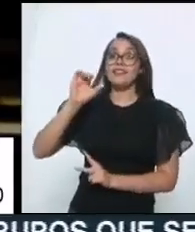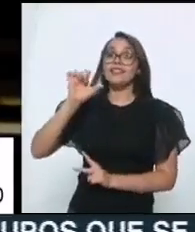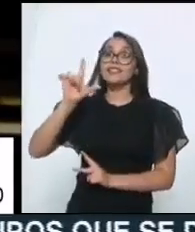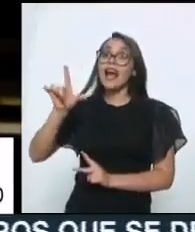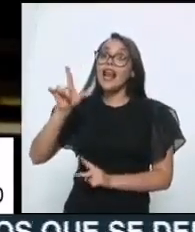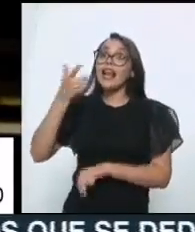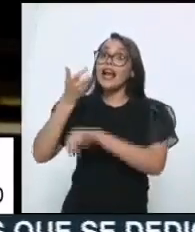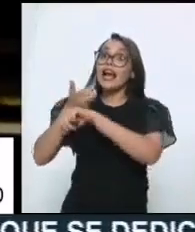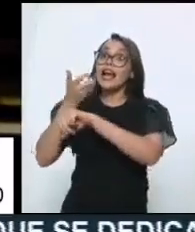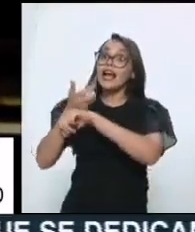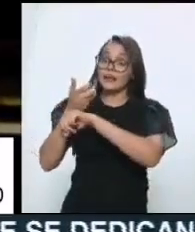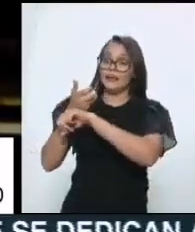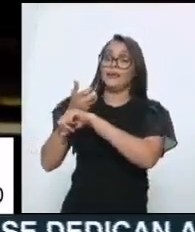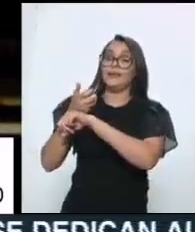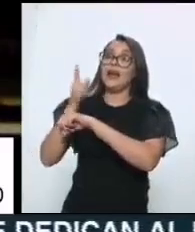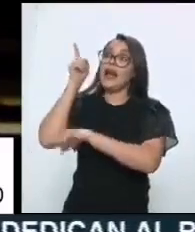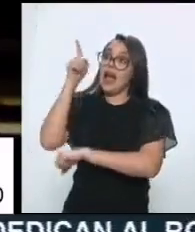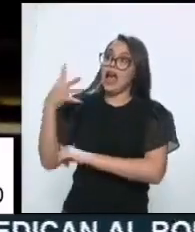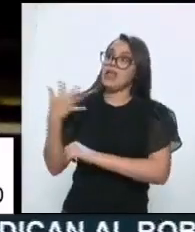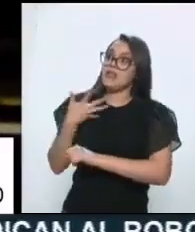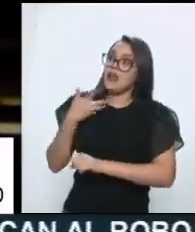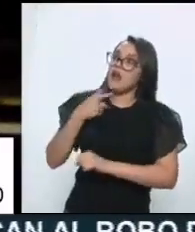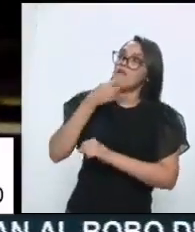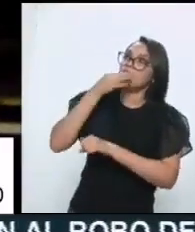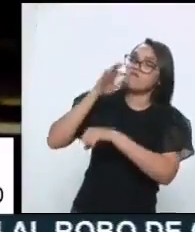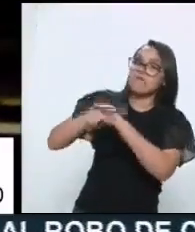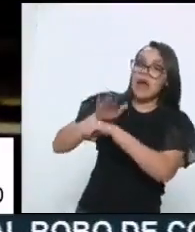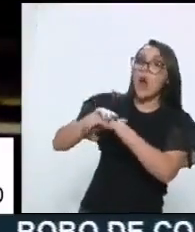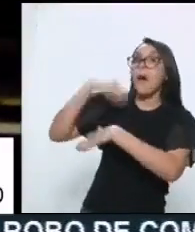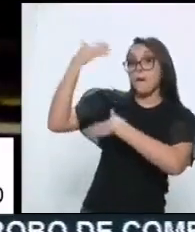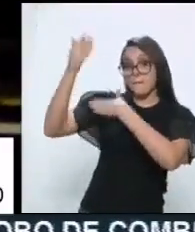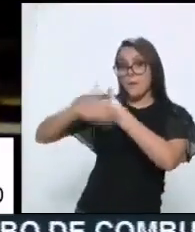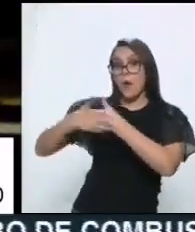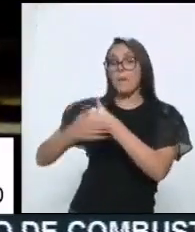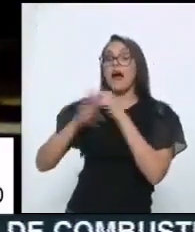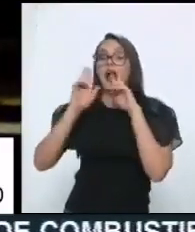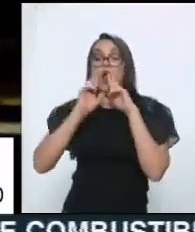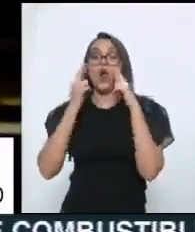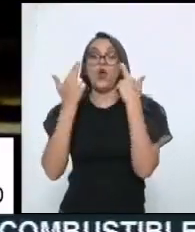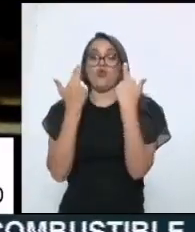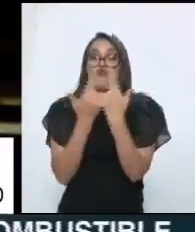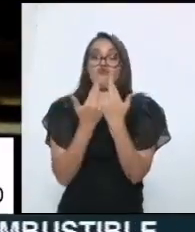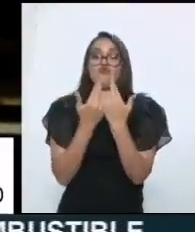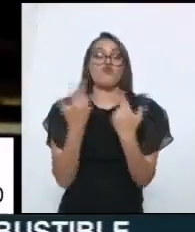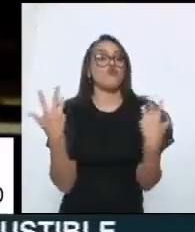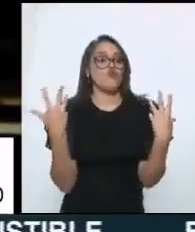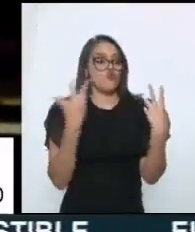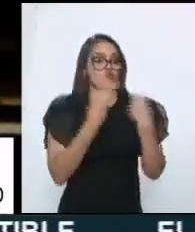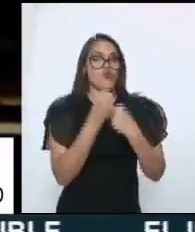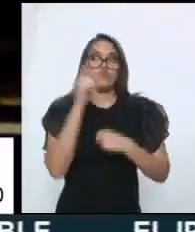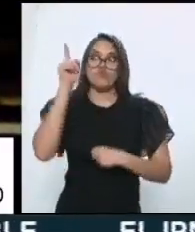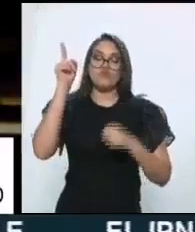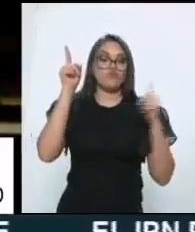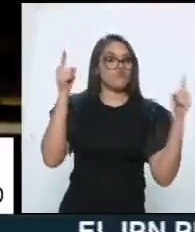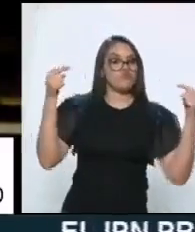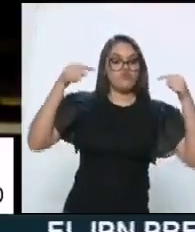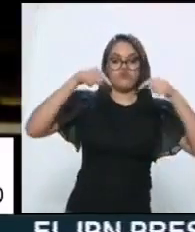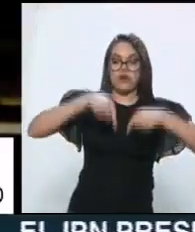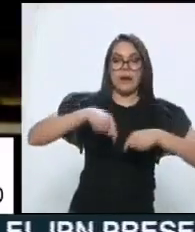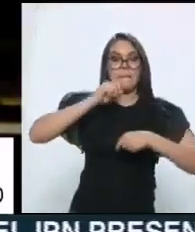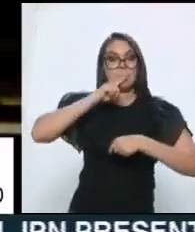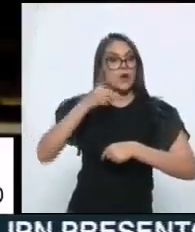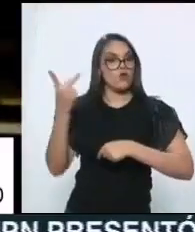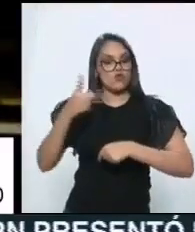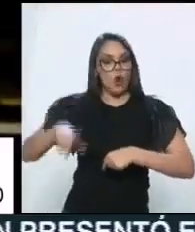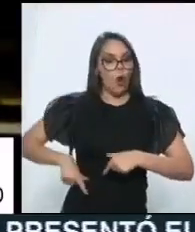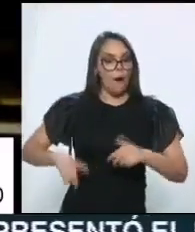Eric Holder, preparando al fiscal para una reunión que tendría precisamente con Eduardo Medina Mora, una reunión de alto nivel. Y